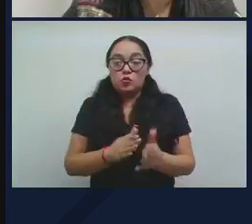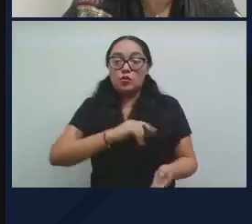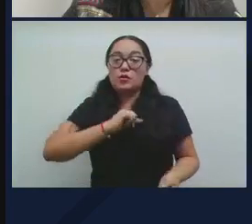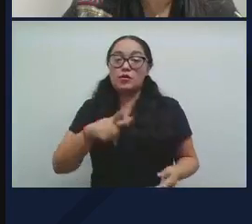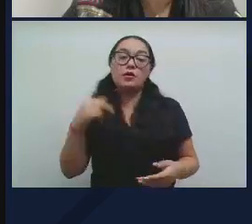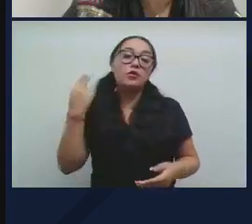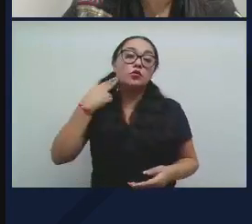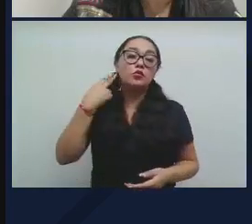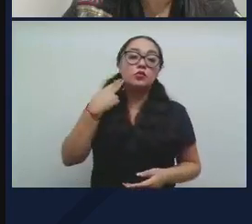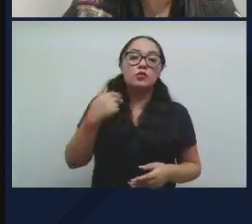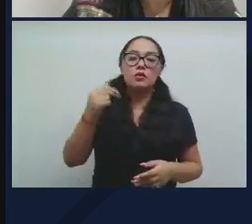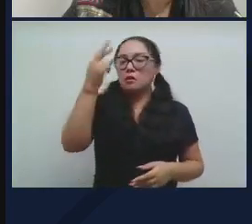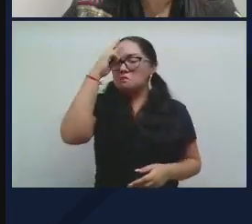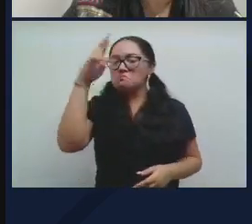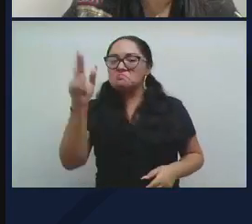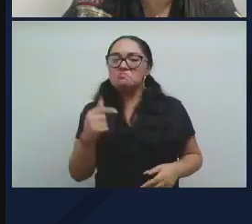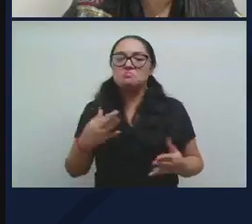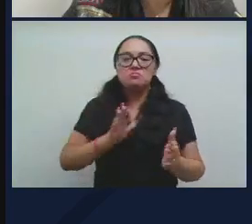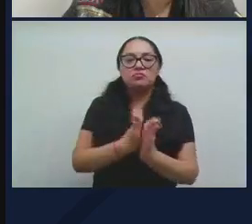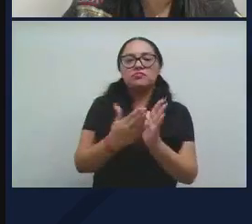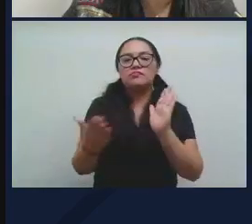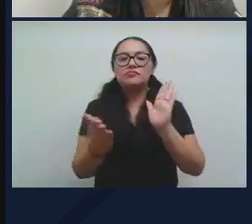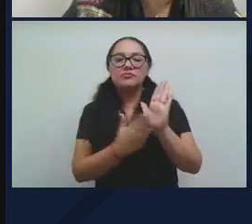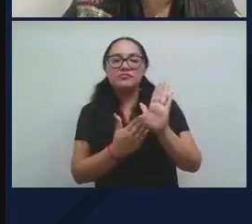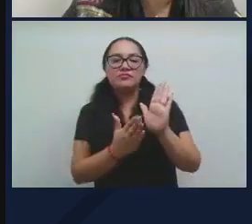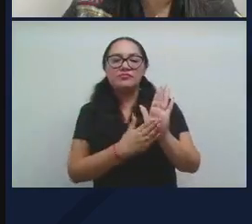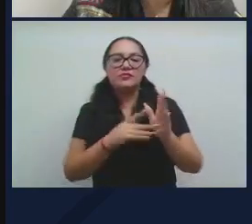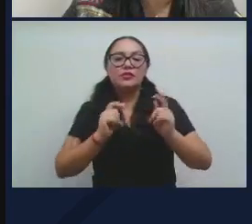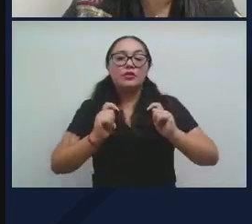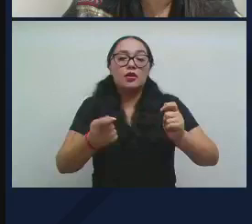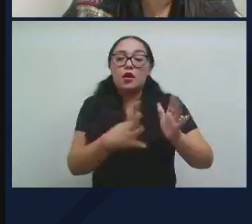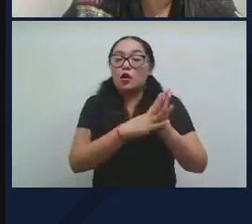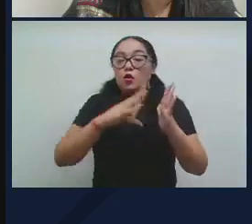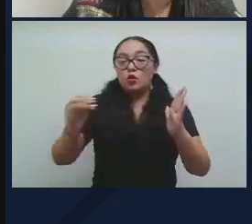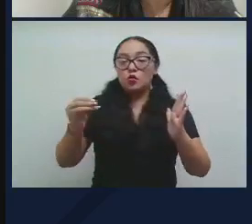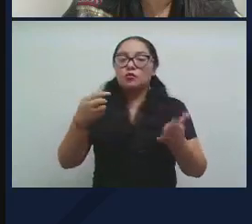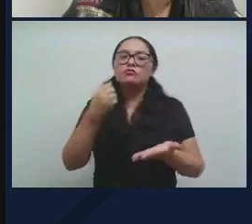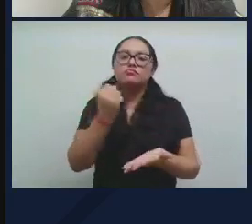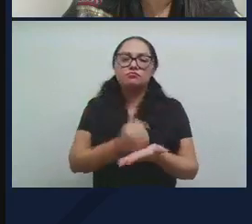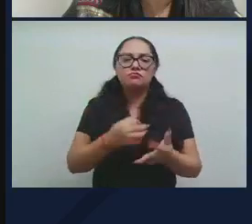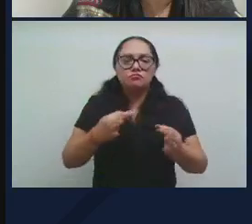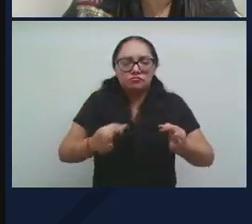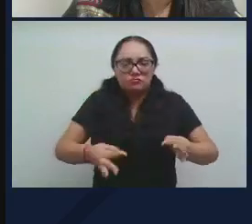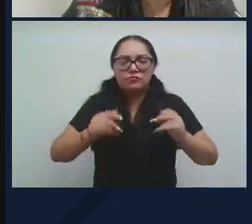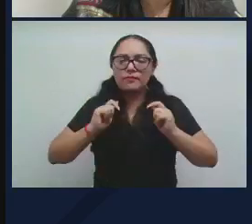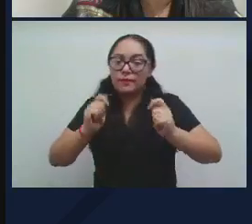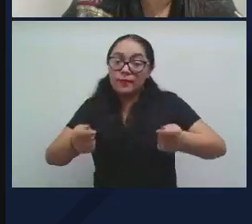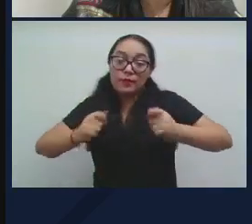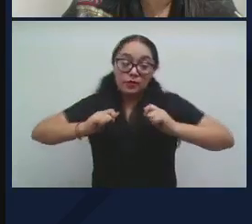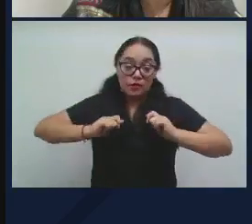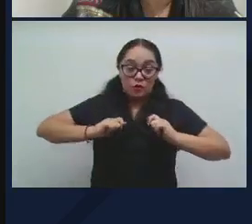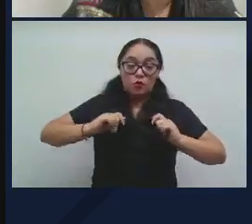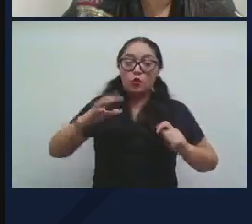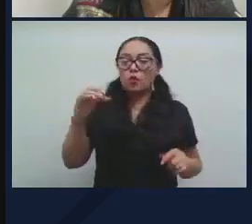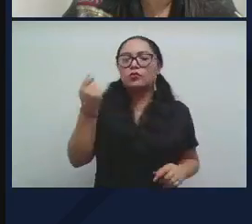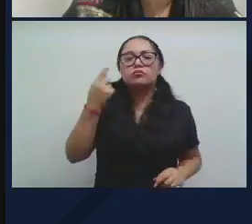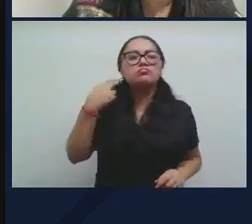copia certificada. O al mismo notario donde elaboré mi testamento.